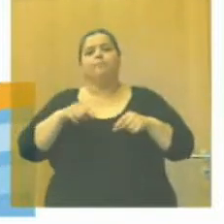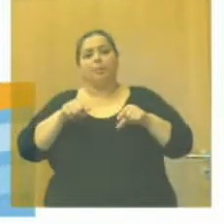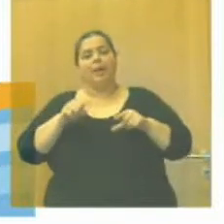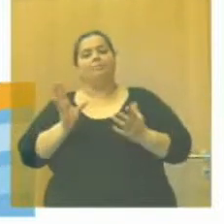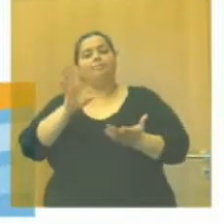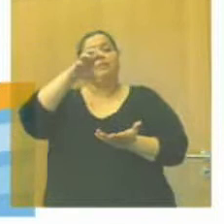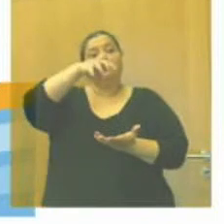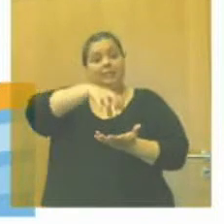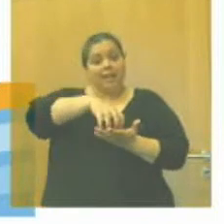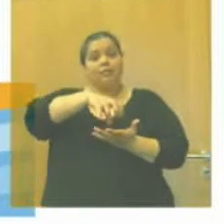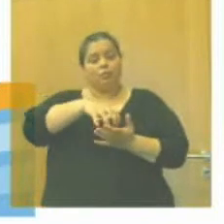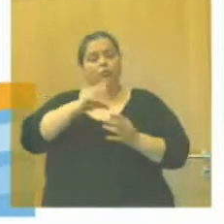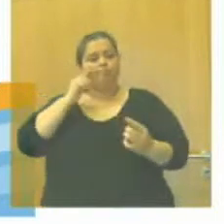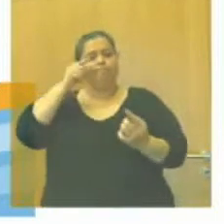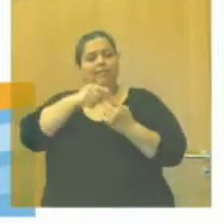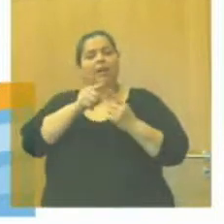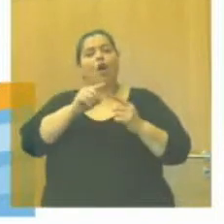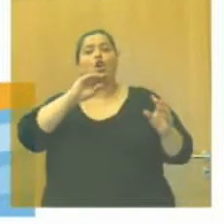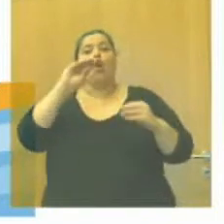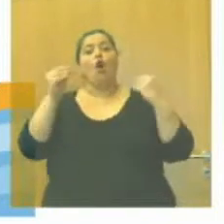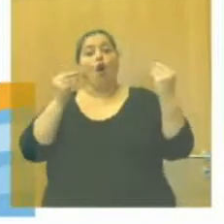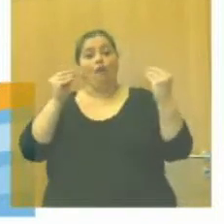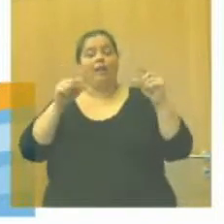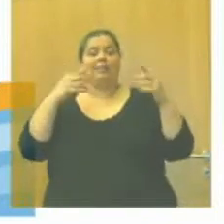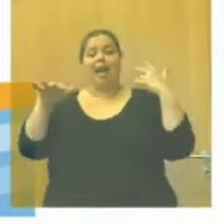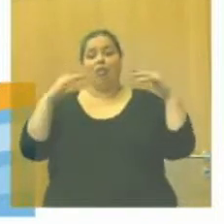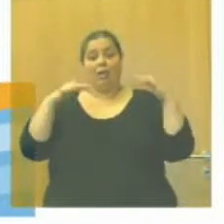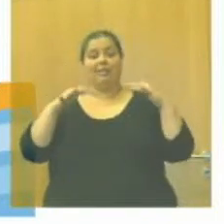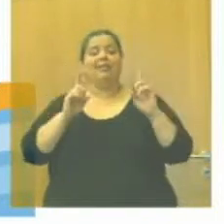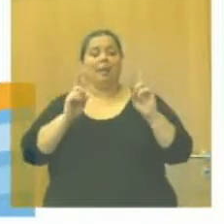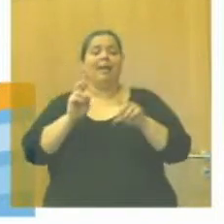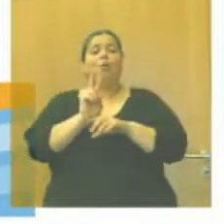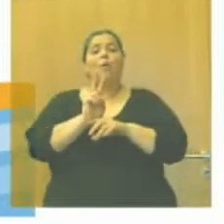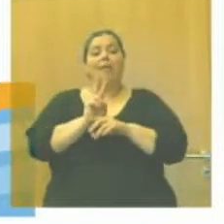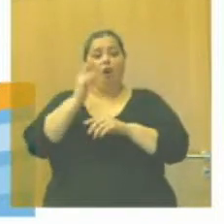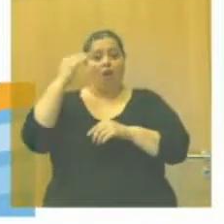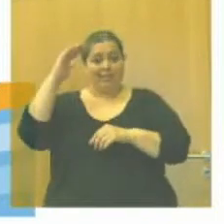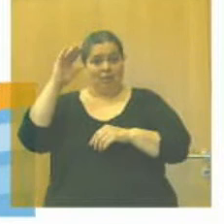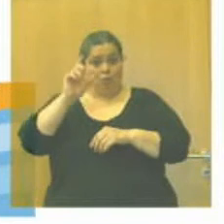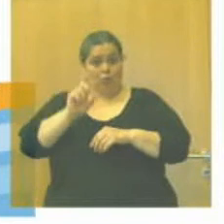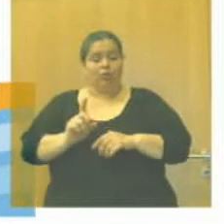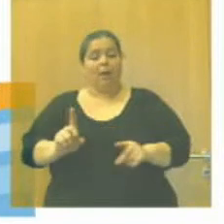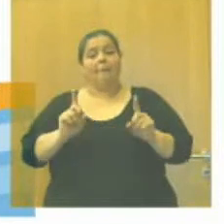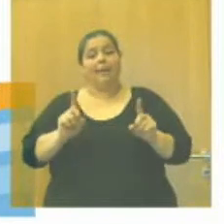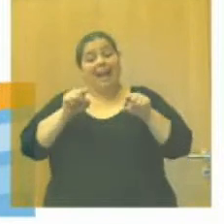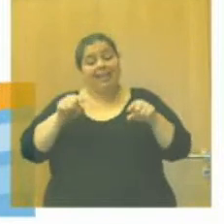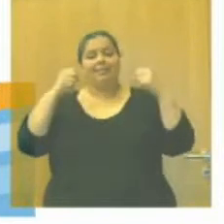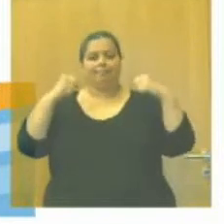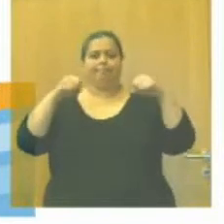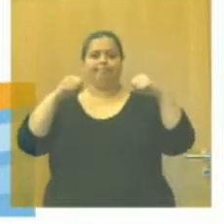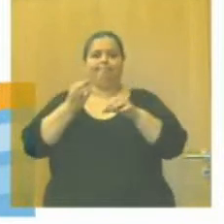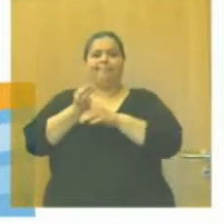alcance, con jóvenes y adolescentes y cuidadores. También ahí hicimos el training de